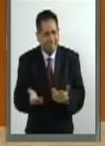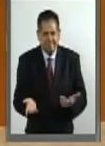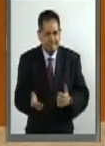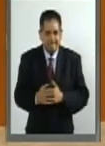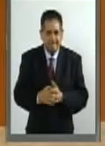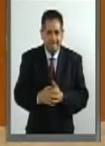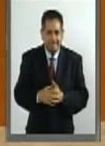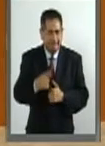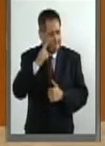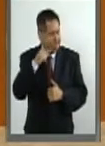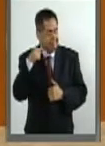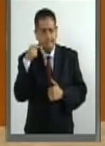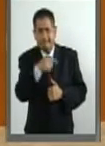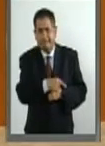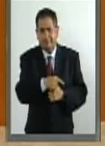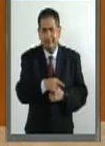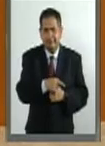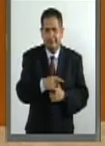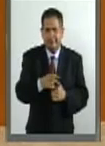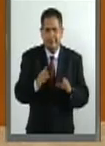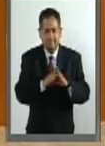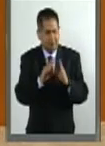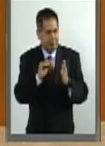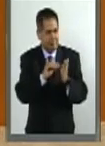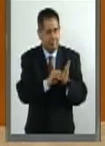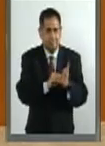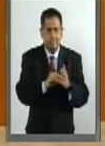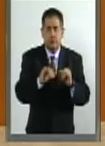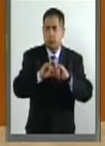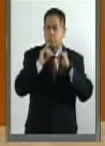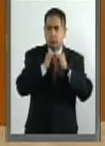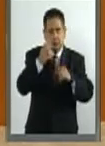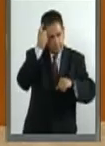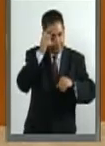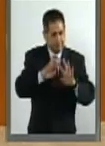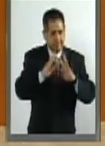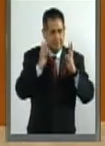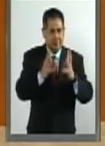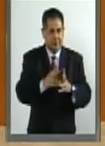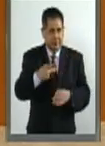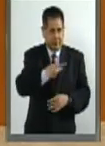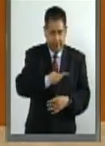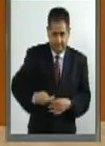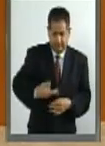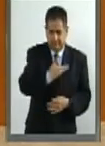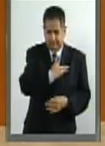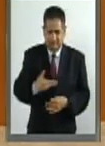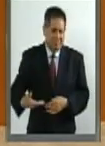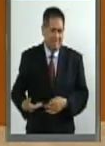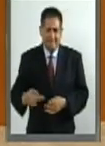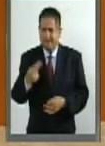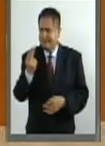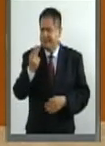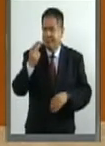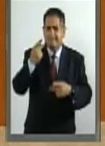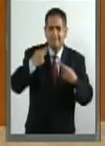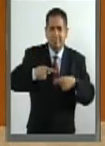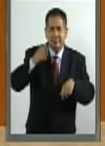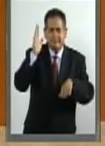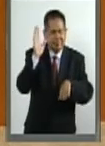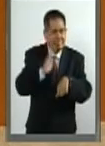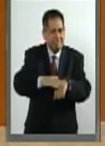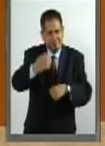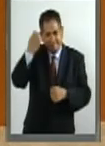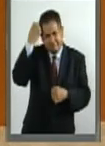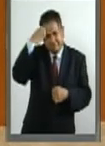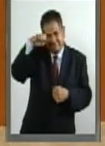la posición de integrante de la Junta Directiva, de vicepresidente, requería personas con alta